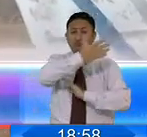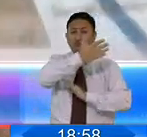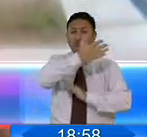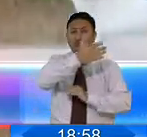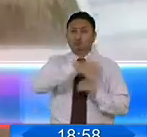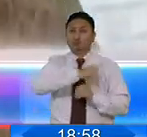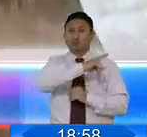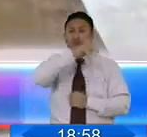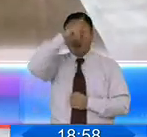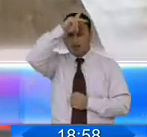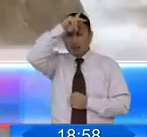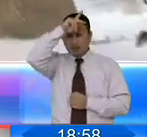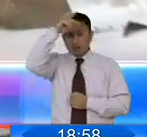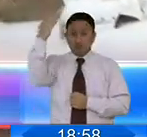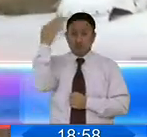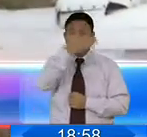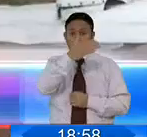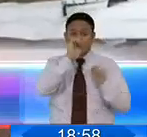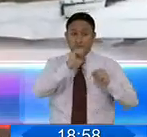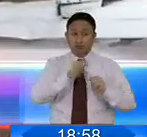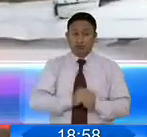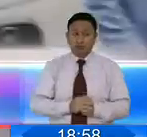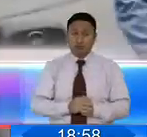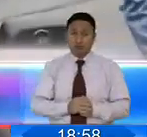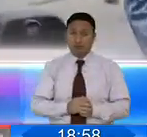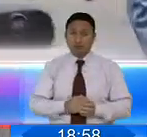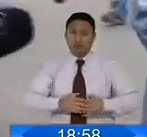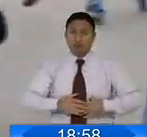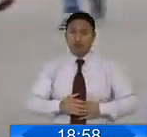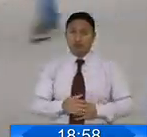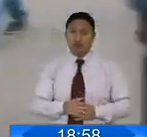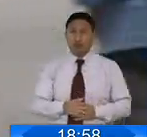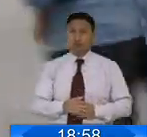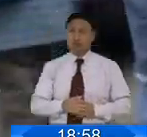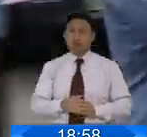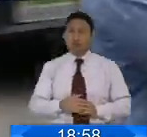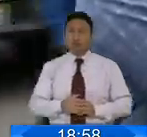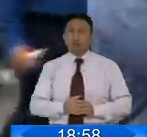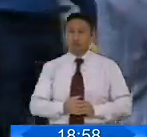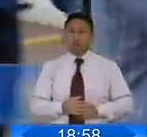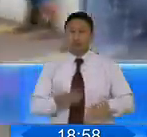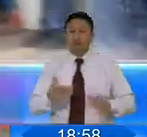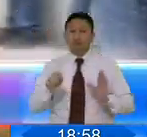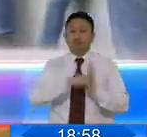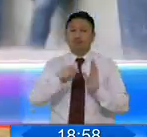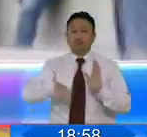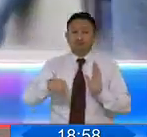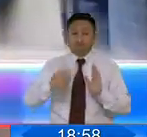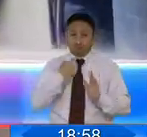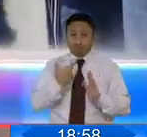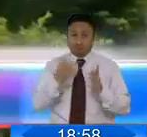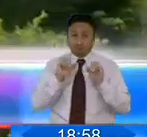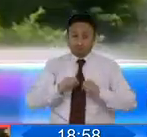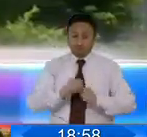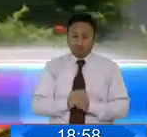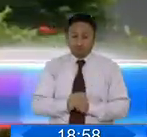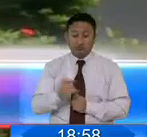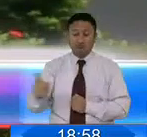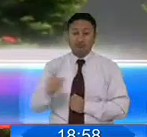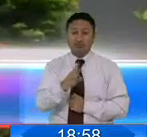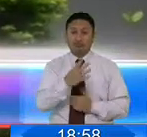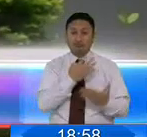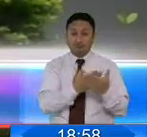para defenderse en libertad. Paralelamente, sus defensores solicitaron que se revoque la prisión preventiva por